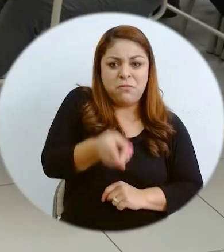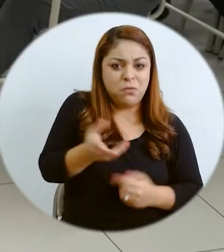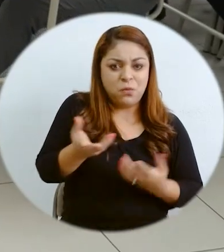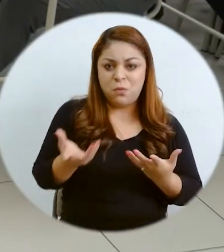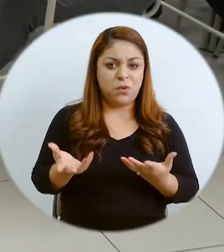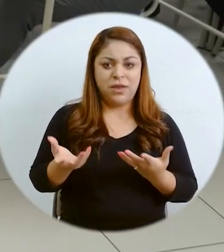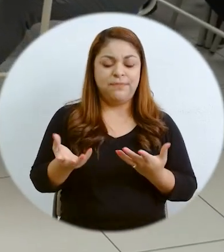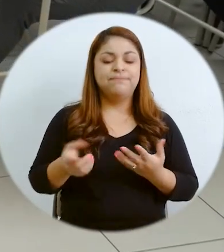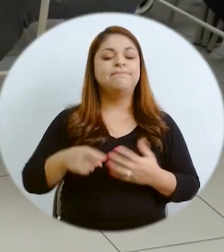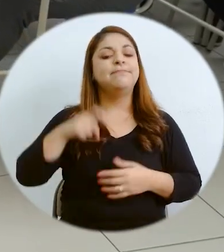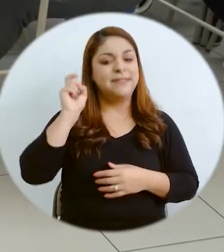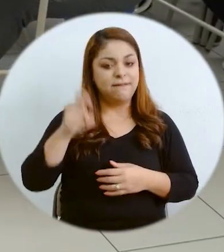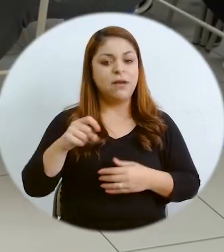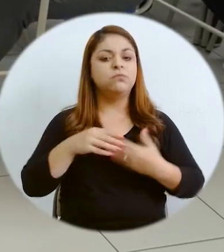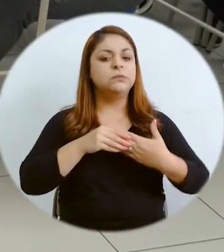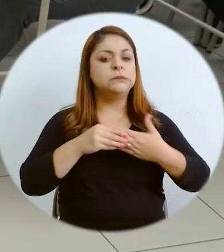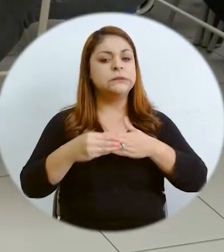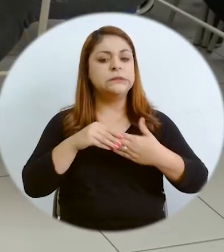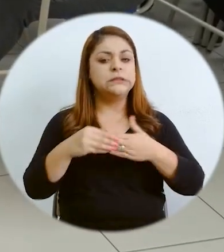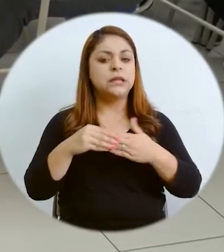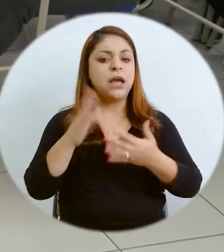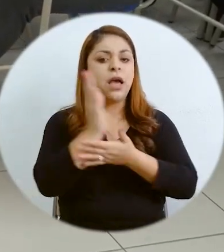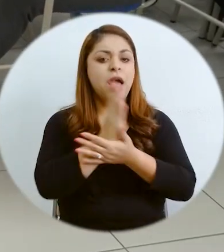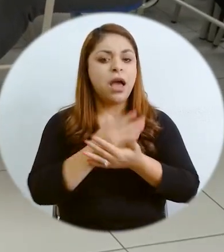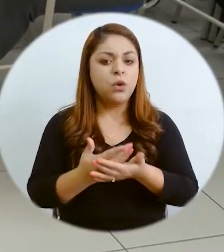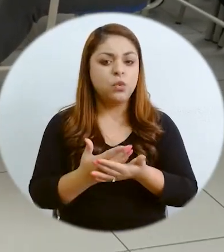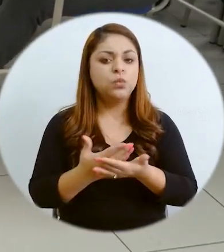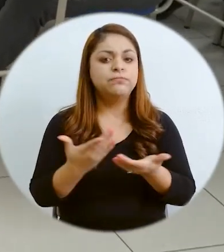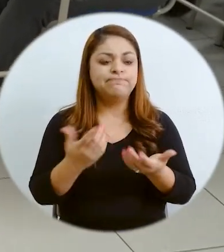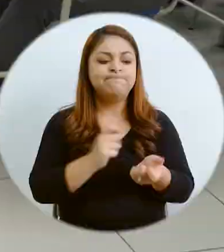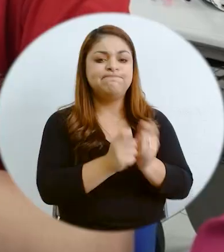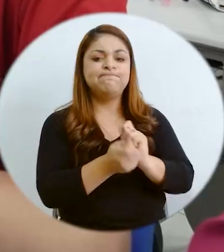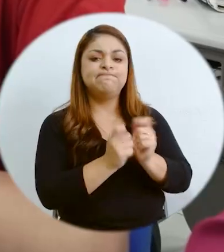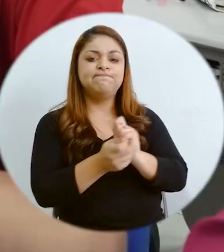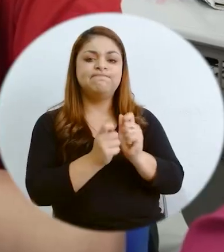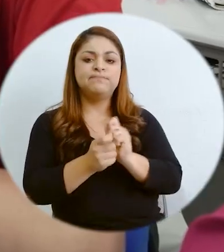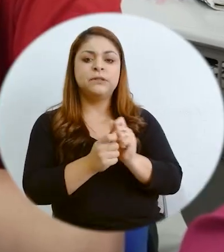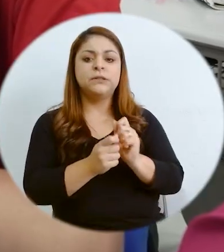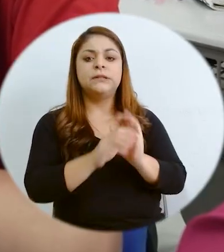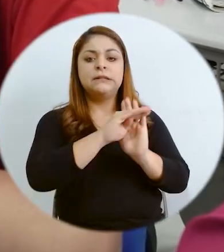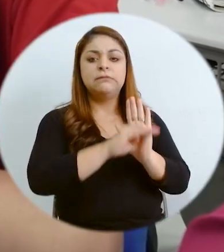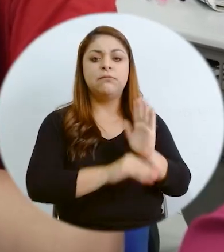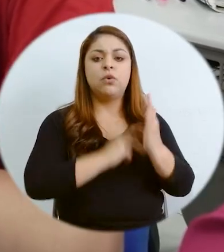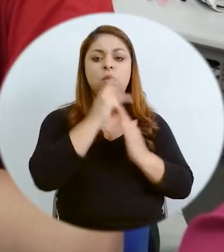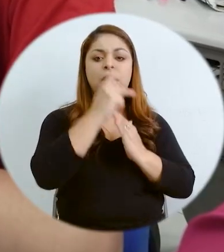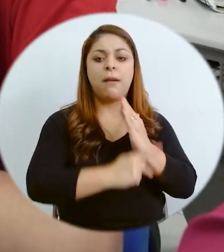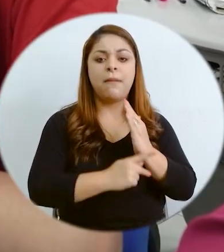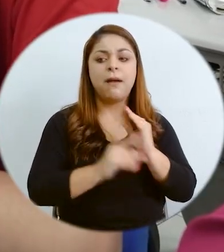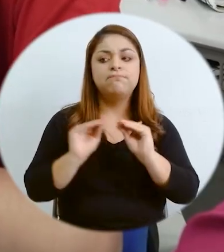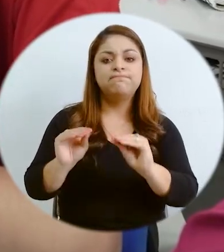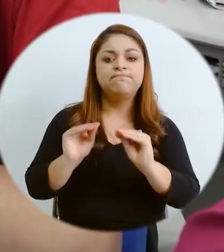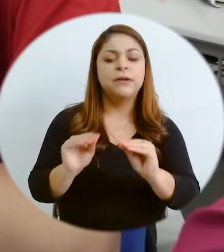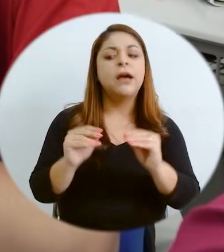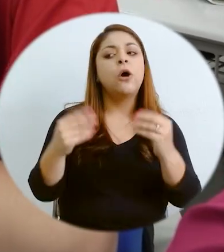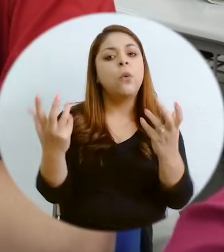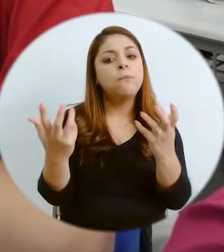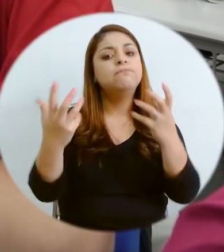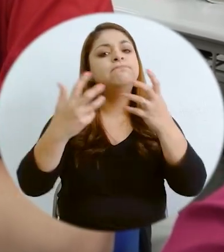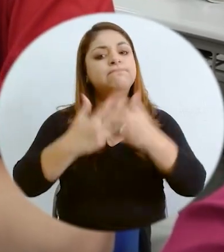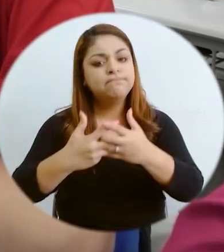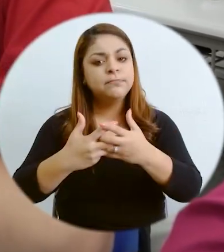es una. Dos, yo creo que tenemos que flexibilizar en alguna forma la malla curricular